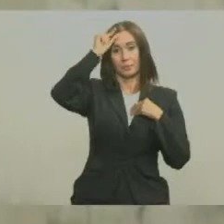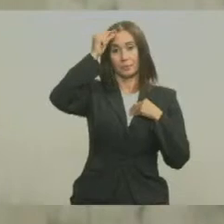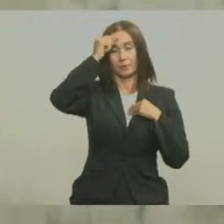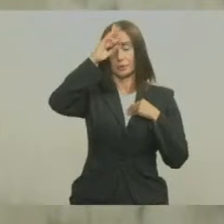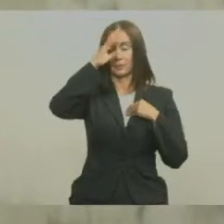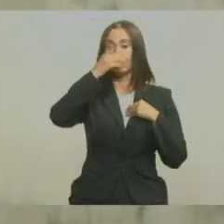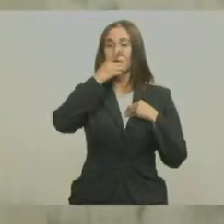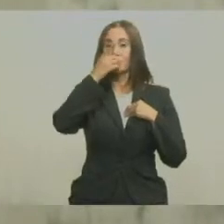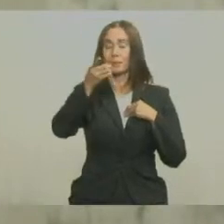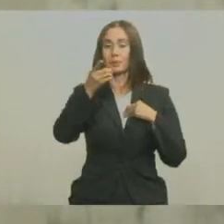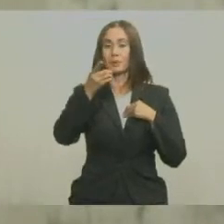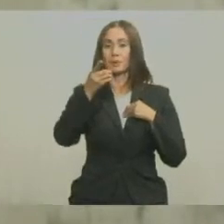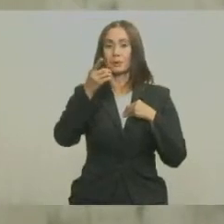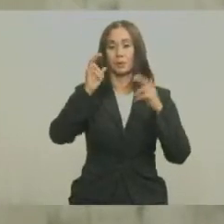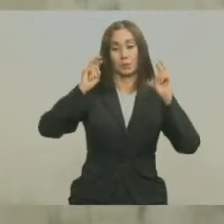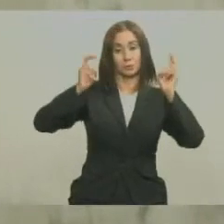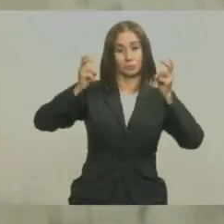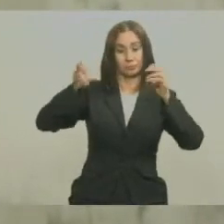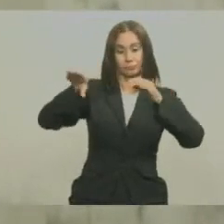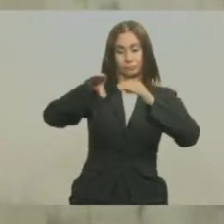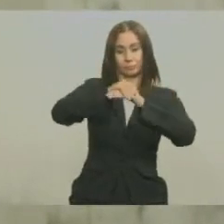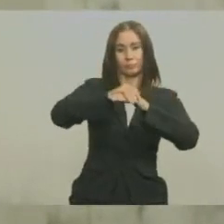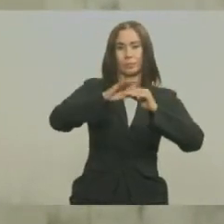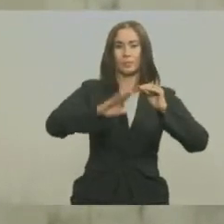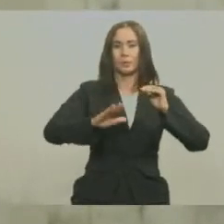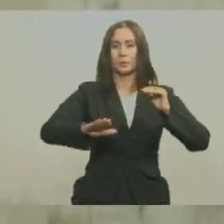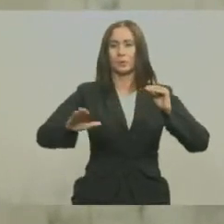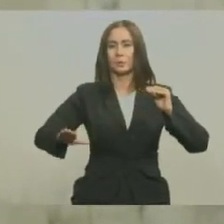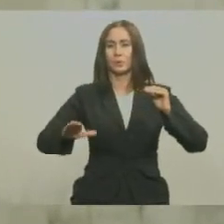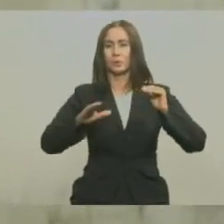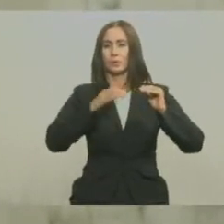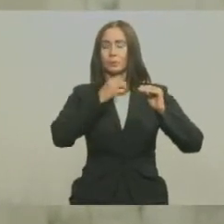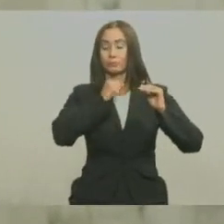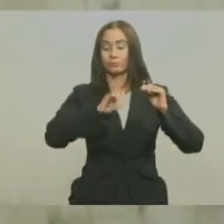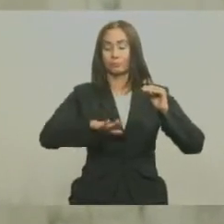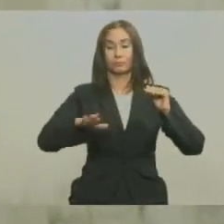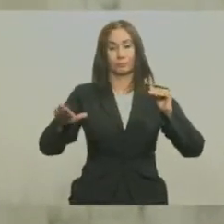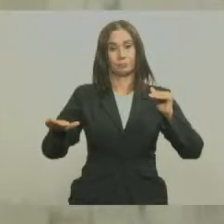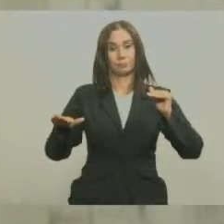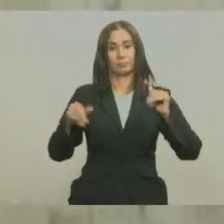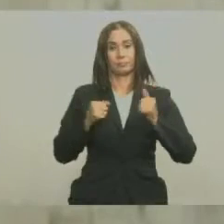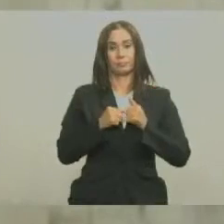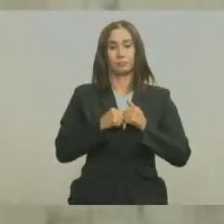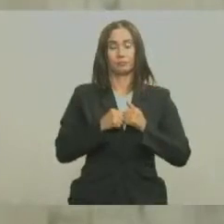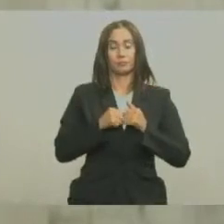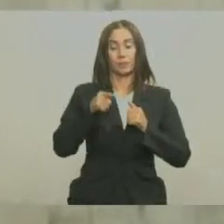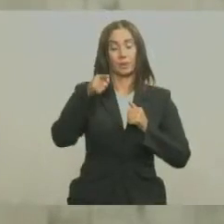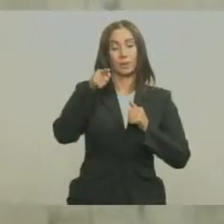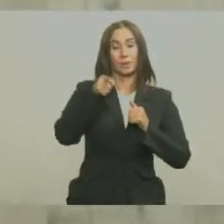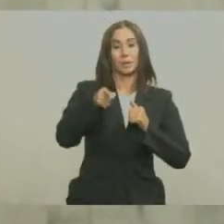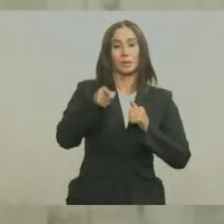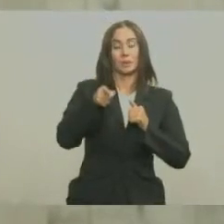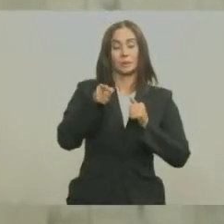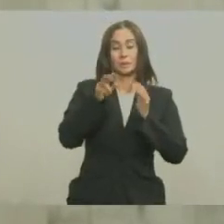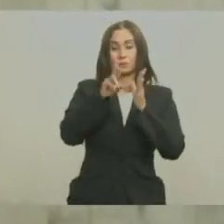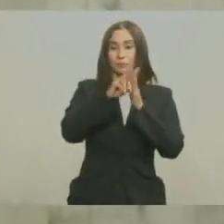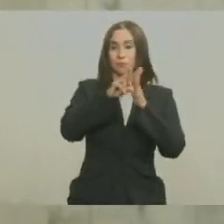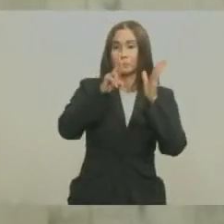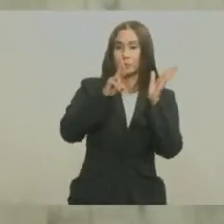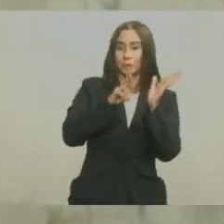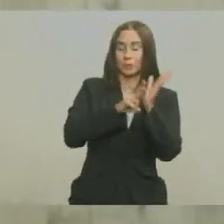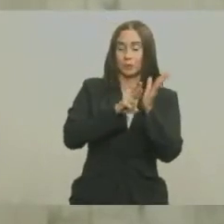en relación al matrimonio infantil, los cuales, por ser sus normas